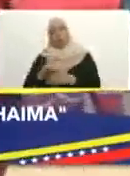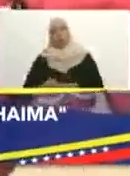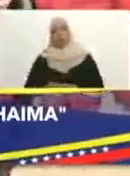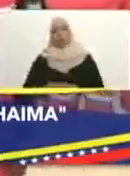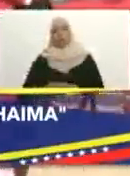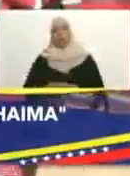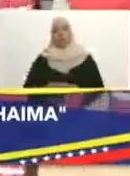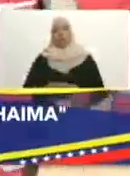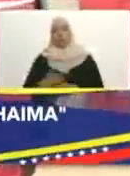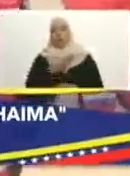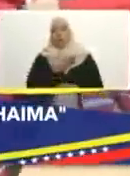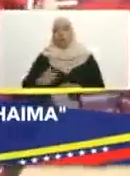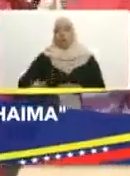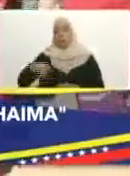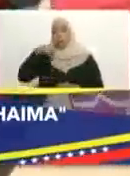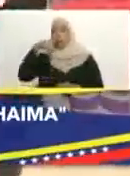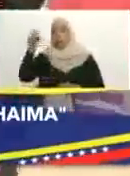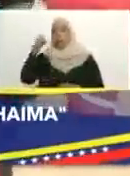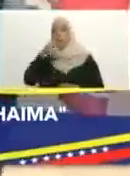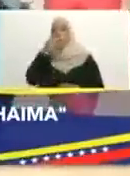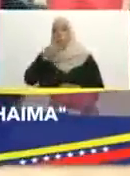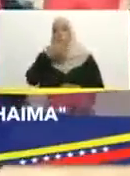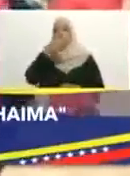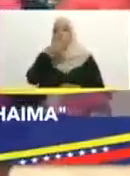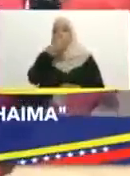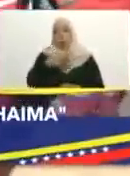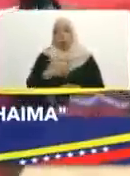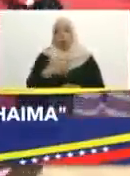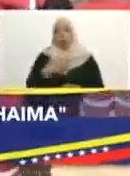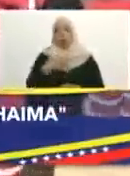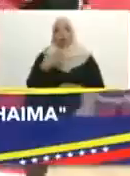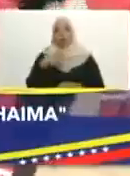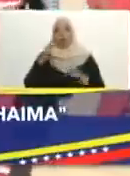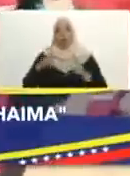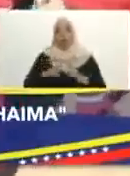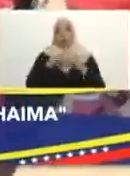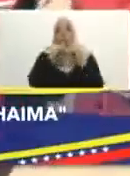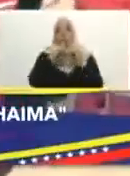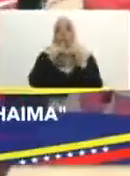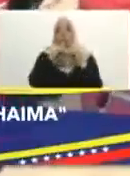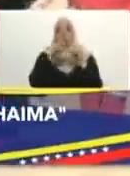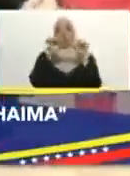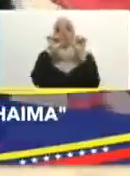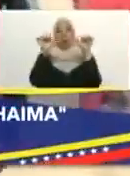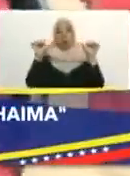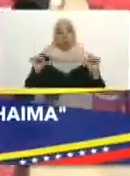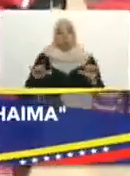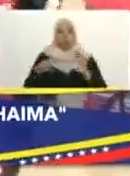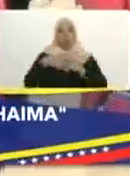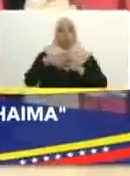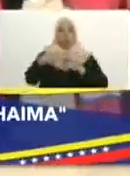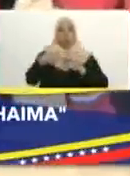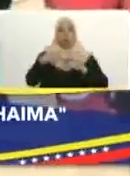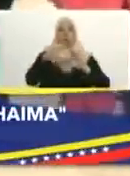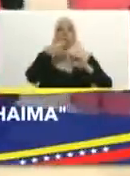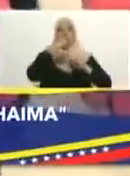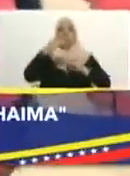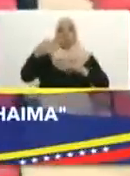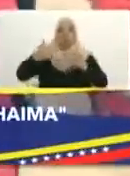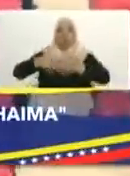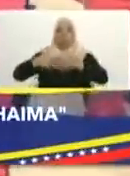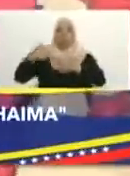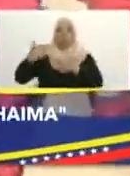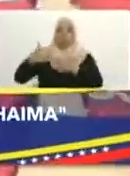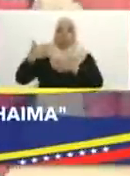Mi comandante, buenas tardes. Aquí nos encontramos en la modelo Macoya de Venezuela y estoy